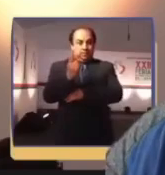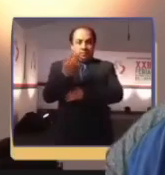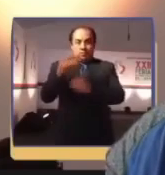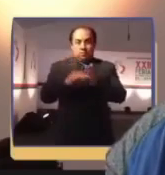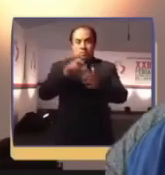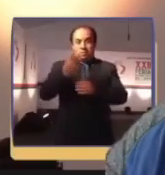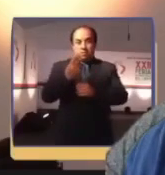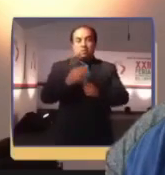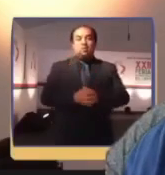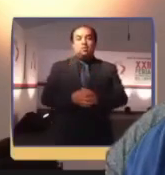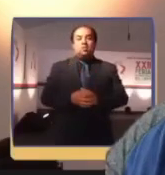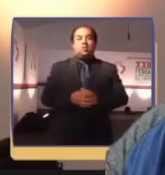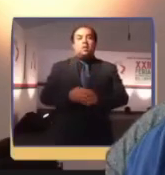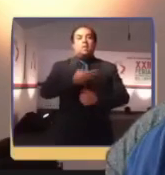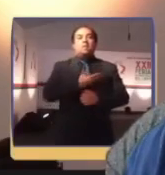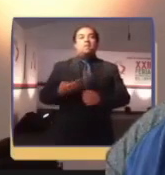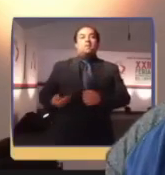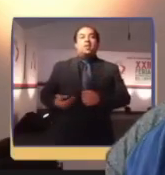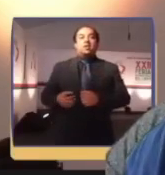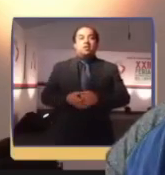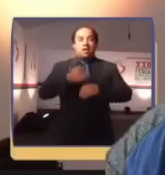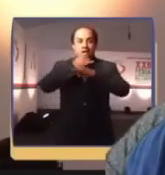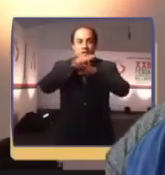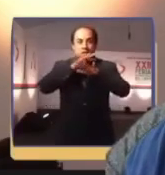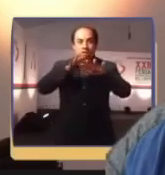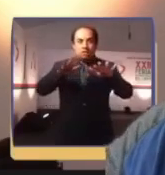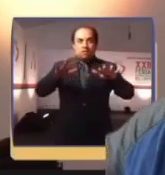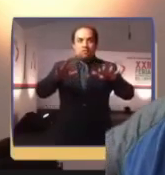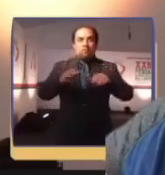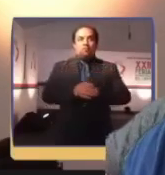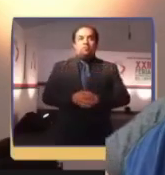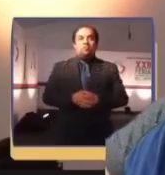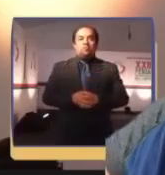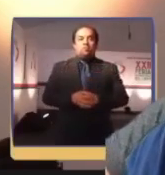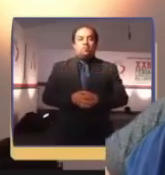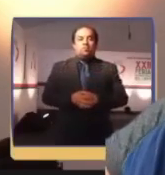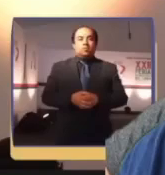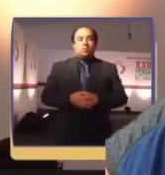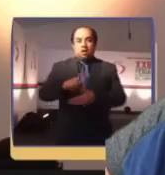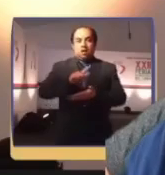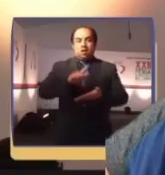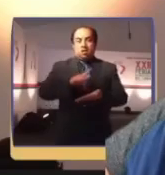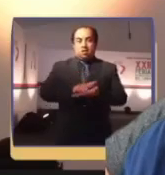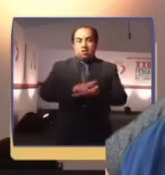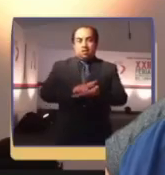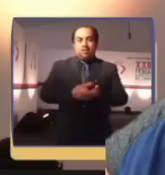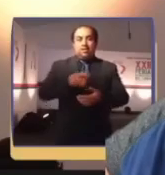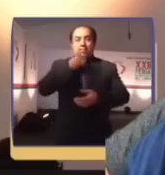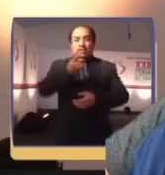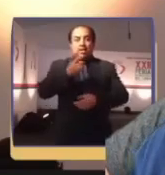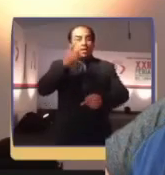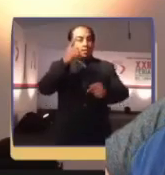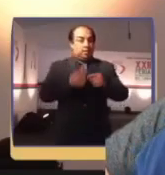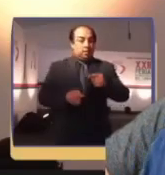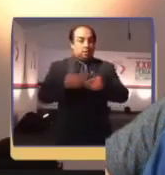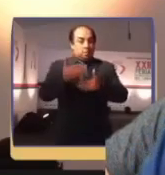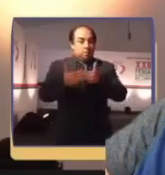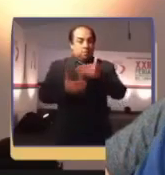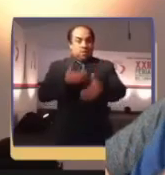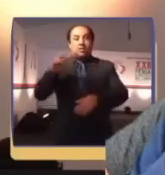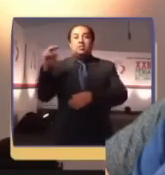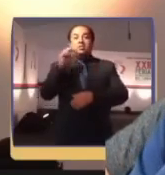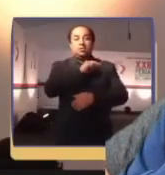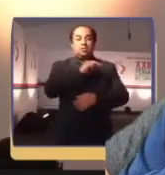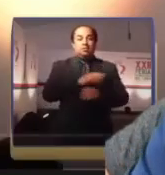de 2021 nuestro presidente emitió un decreto publicó un decreto en el que establece una eliminación progresiva